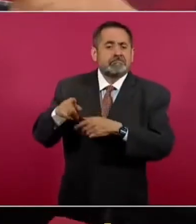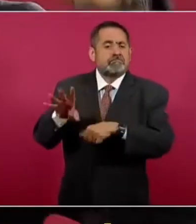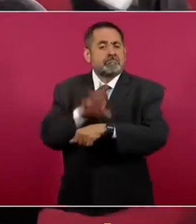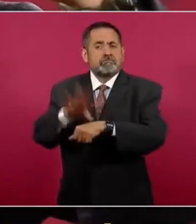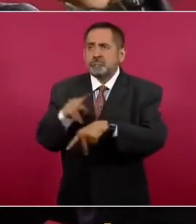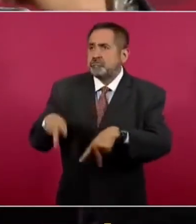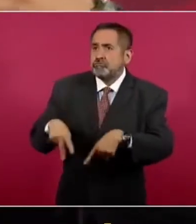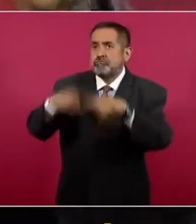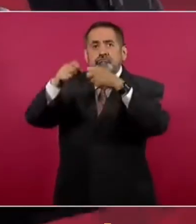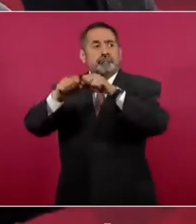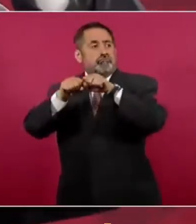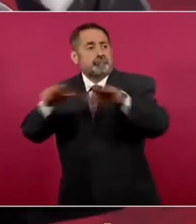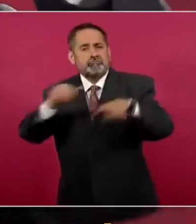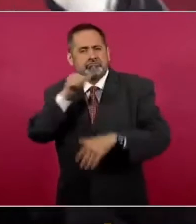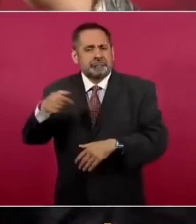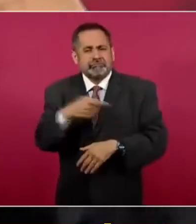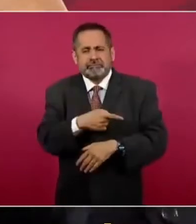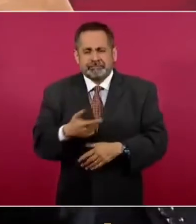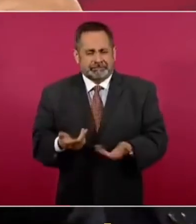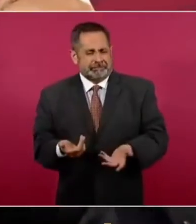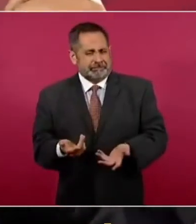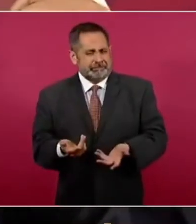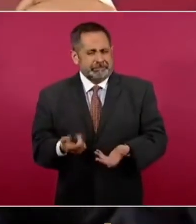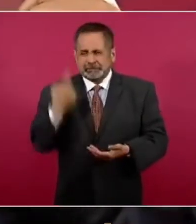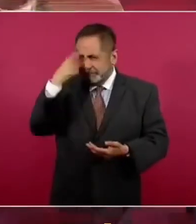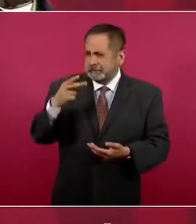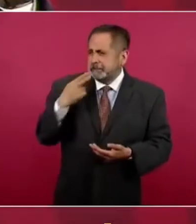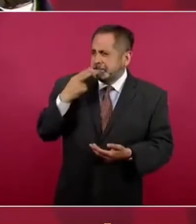la energía de las hidroeléctricas,